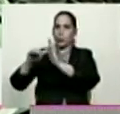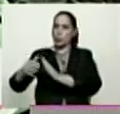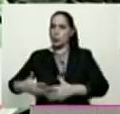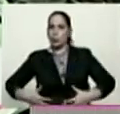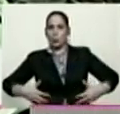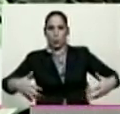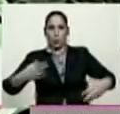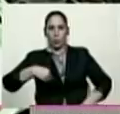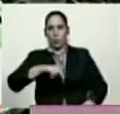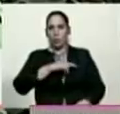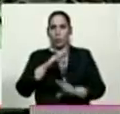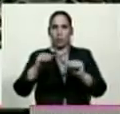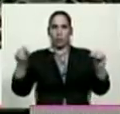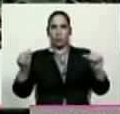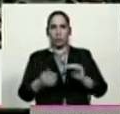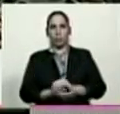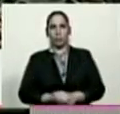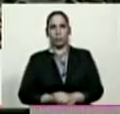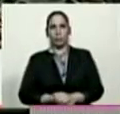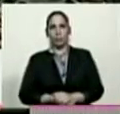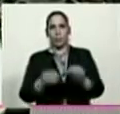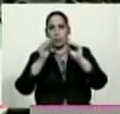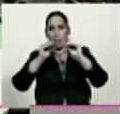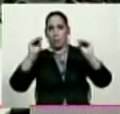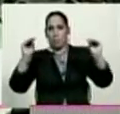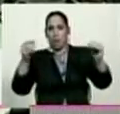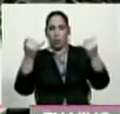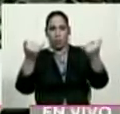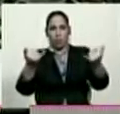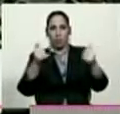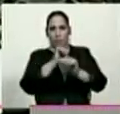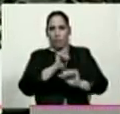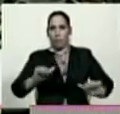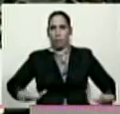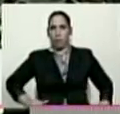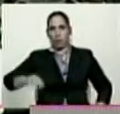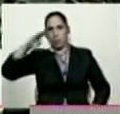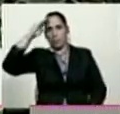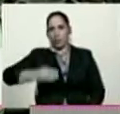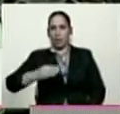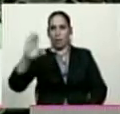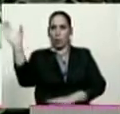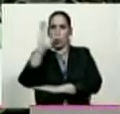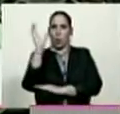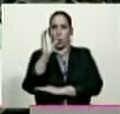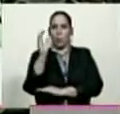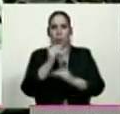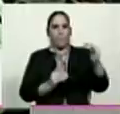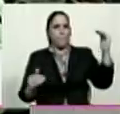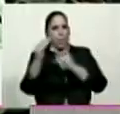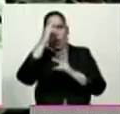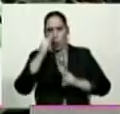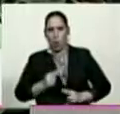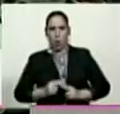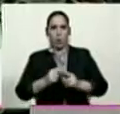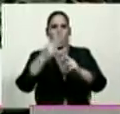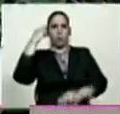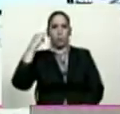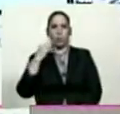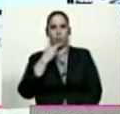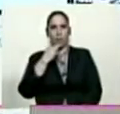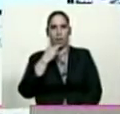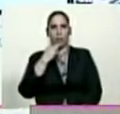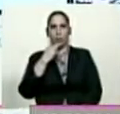territorio. Es el llamado que yo hago a las fuerzas militares de Colombia. Máximo honor militar, honor bolivariano.